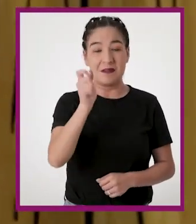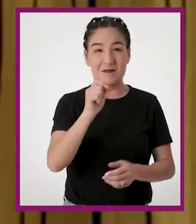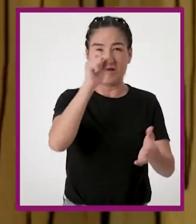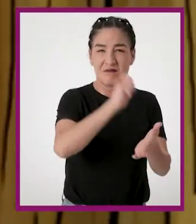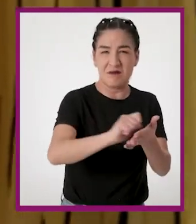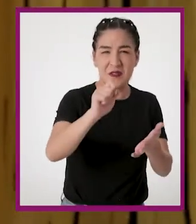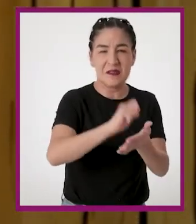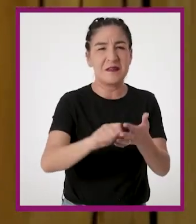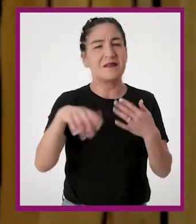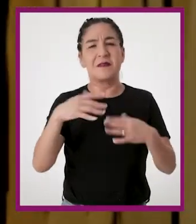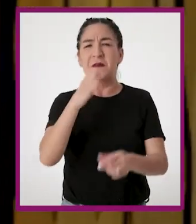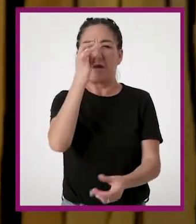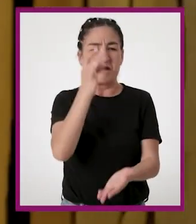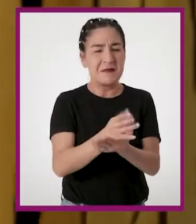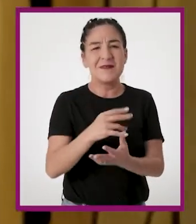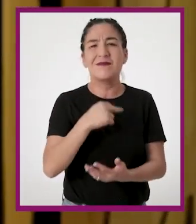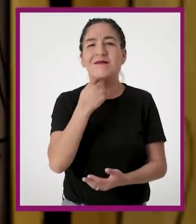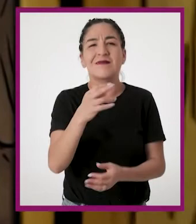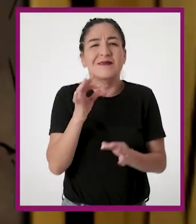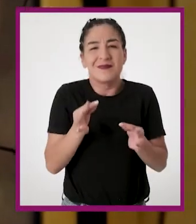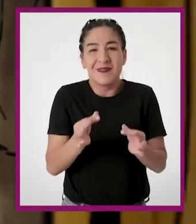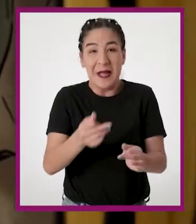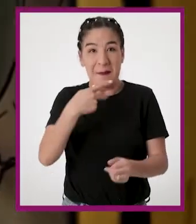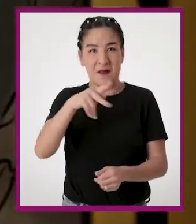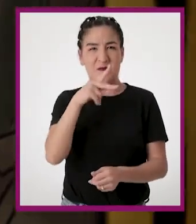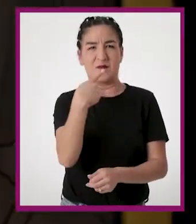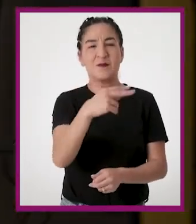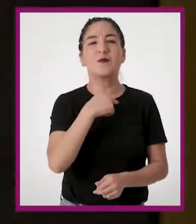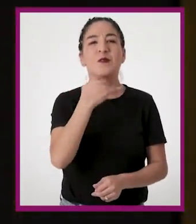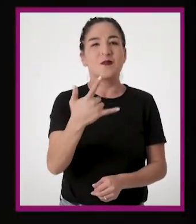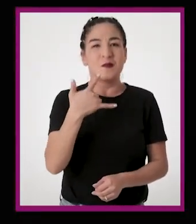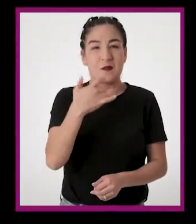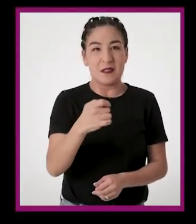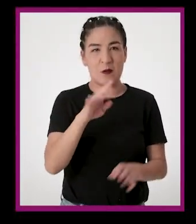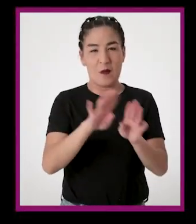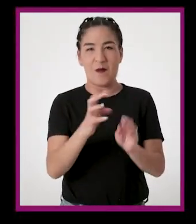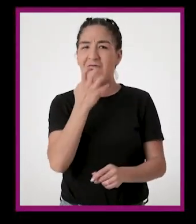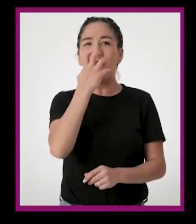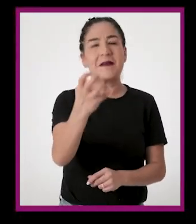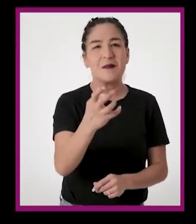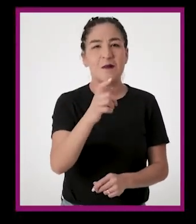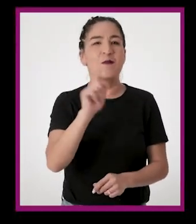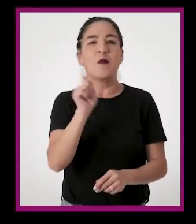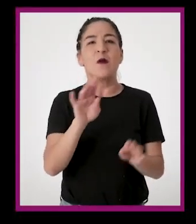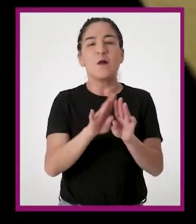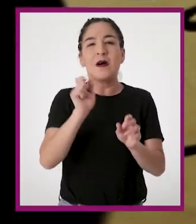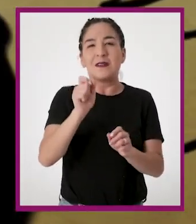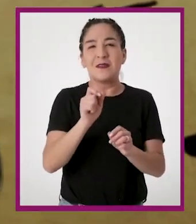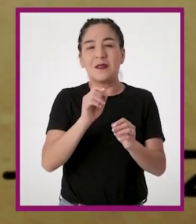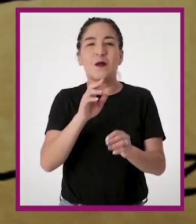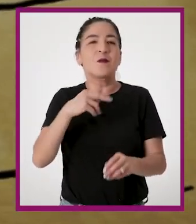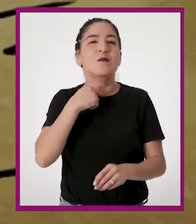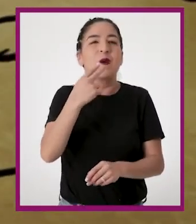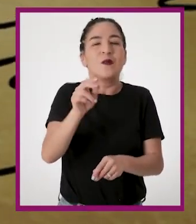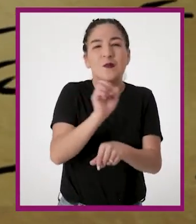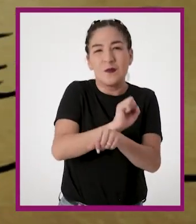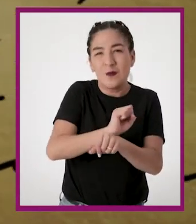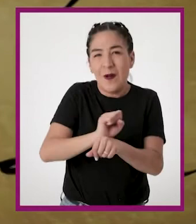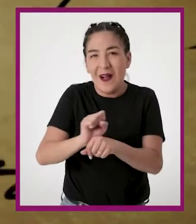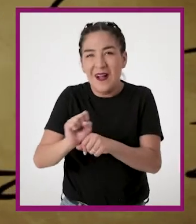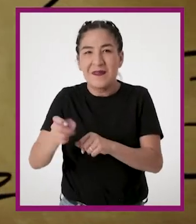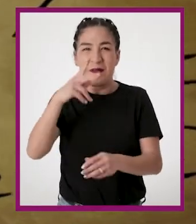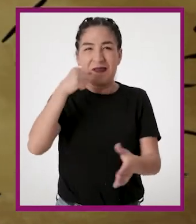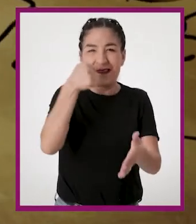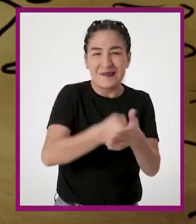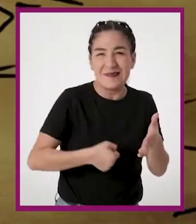La voz de sus textos es única, pero la fuerza de esta voz no es la del grito, sino la del murmullo,